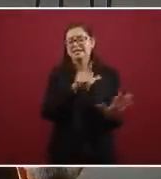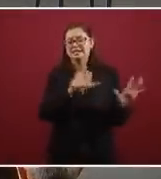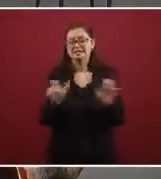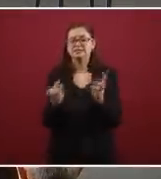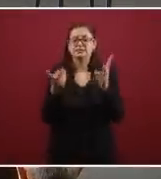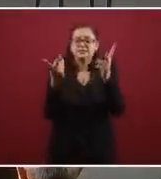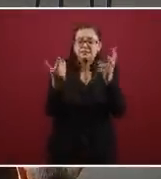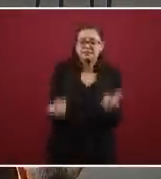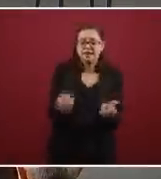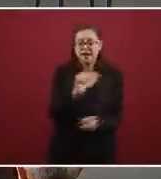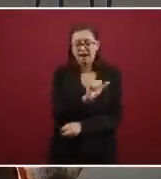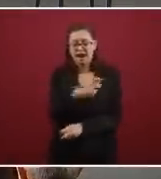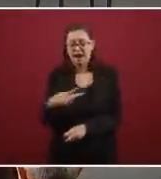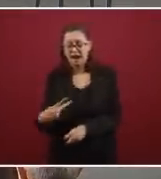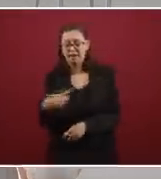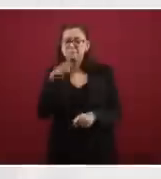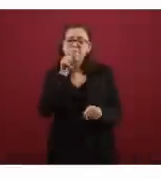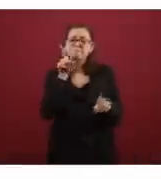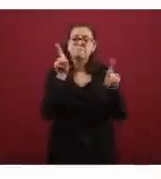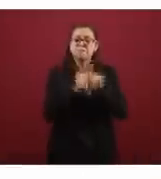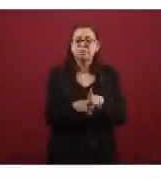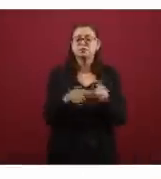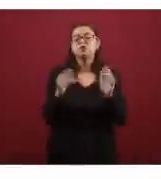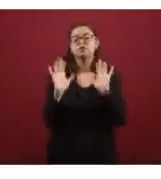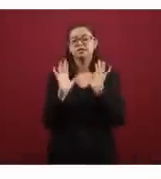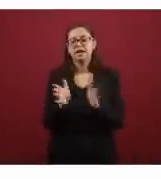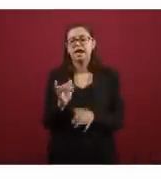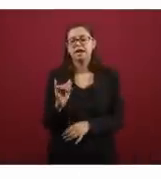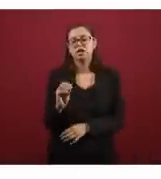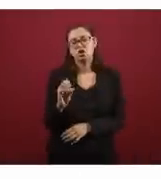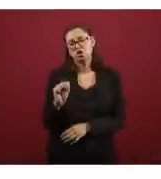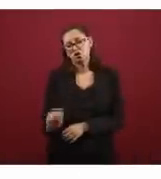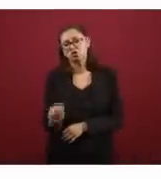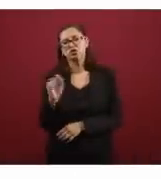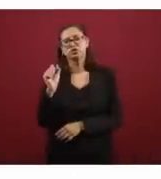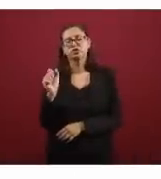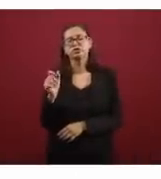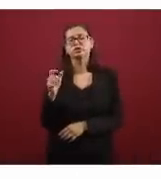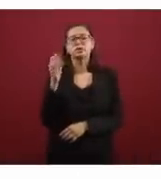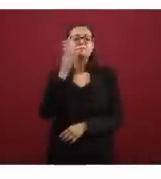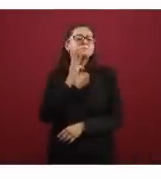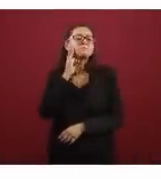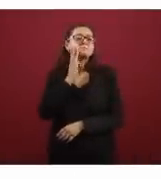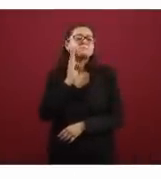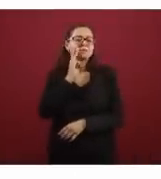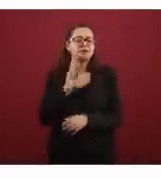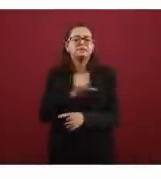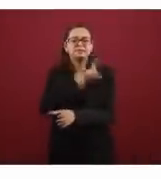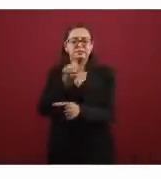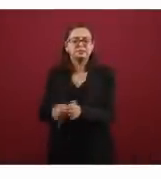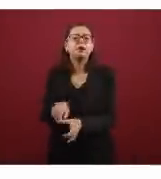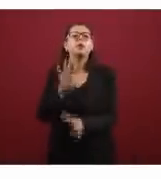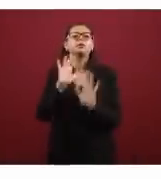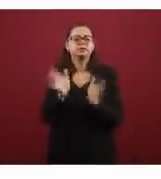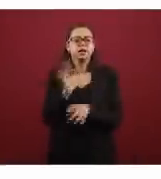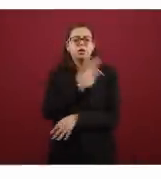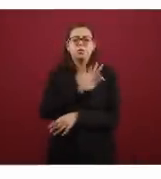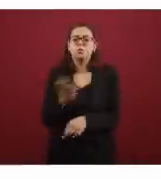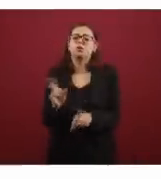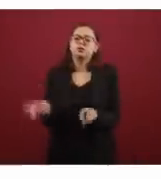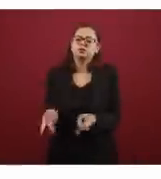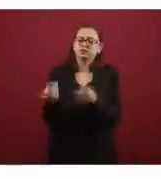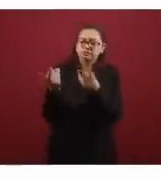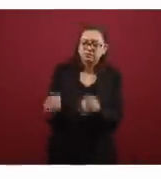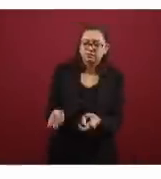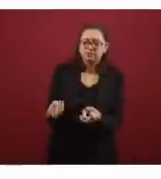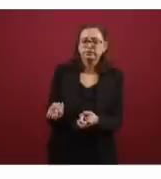ya estamos disponibles en el sistema de iOS a partir de la semana pasada. Ya pueden en App Store